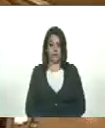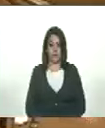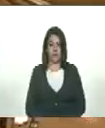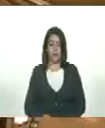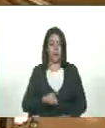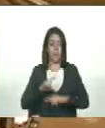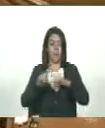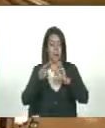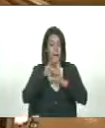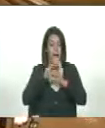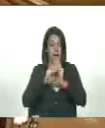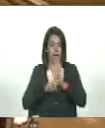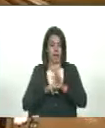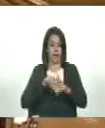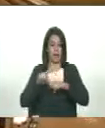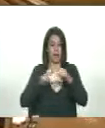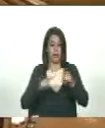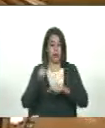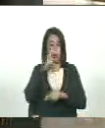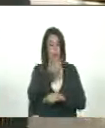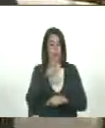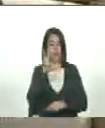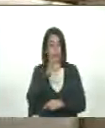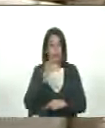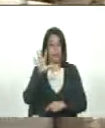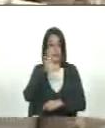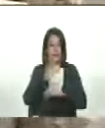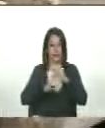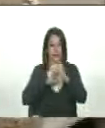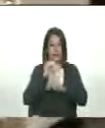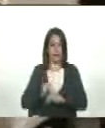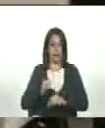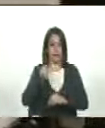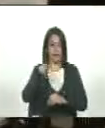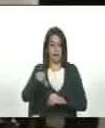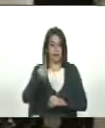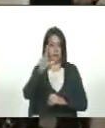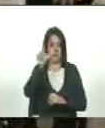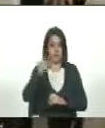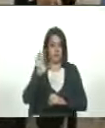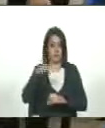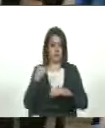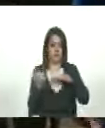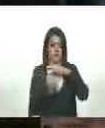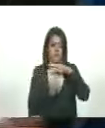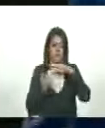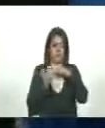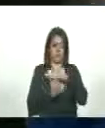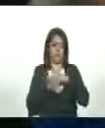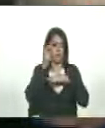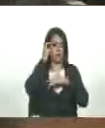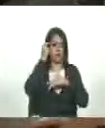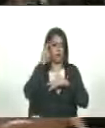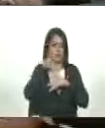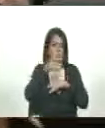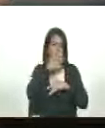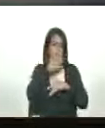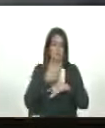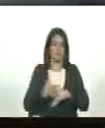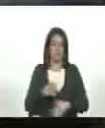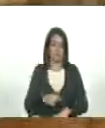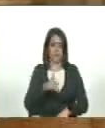en los mandatos que el pueblo venezolano han dado al Estado, a sus instituciones, el día 3 de